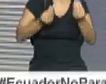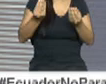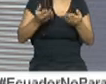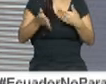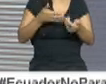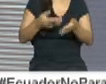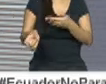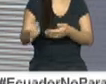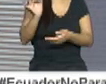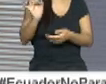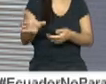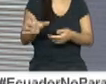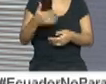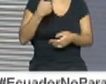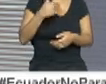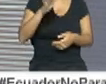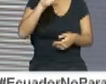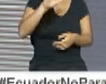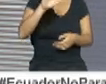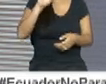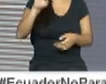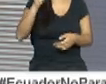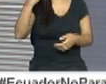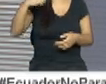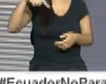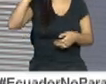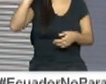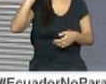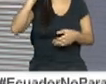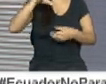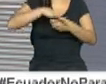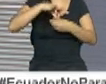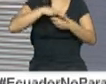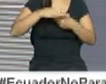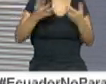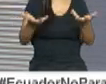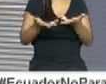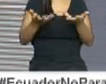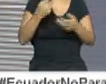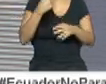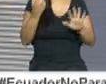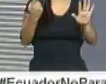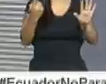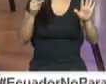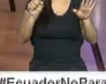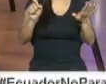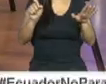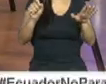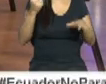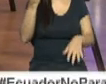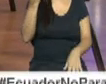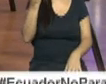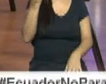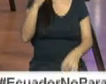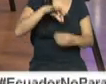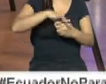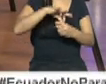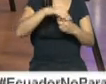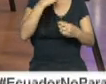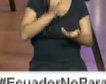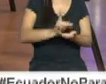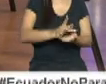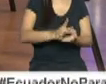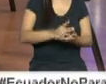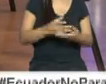destituida, obtuvo 54 millones de votos y fue destituida por algo más de 60 senadores. ¿Qué oportunidad